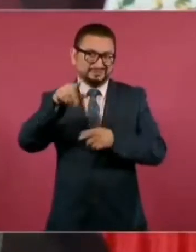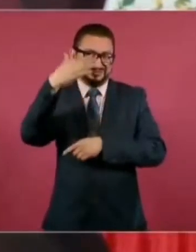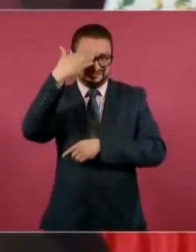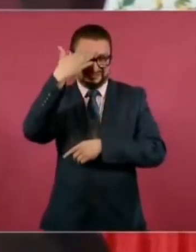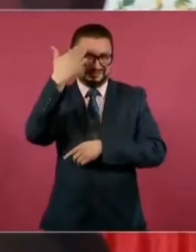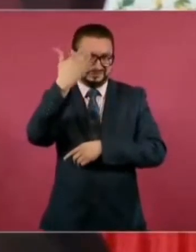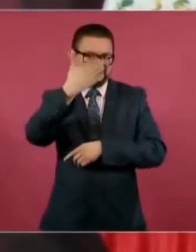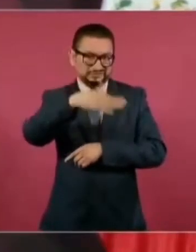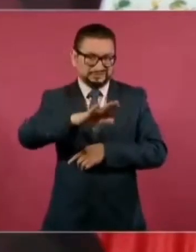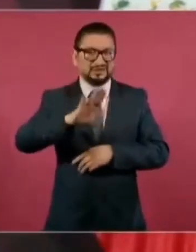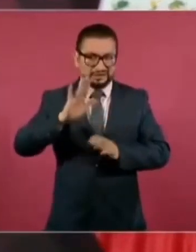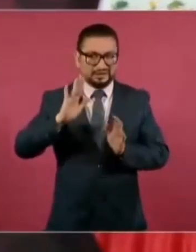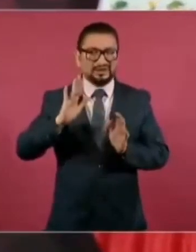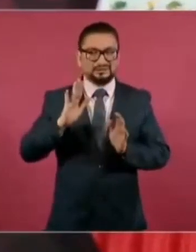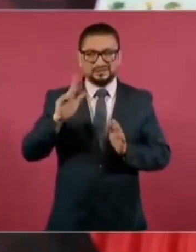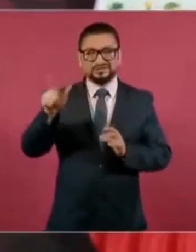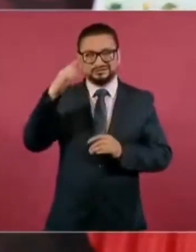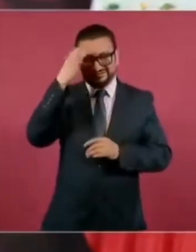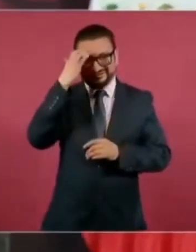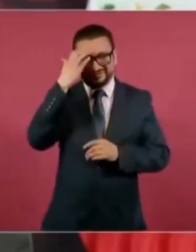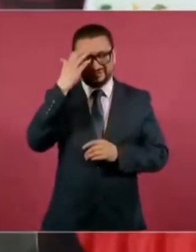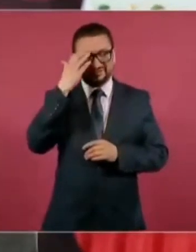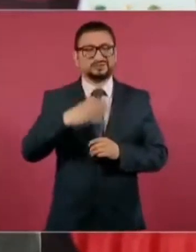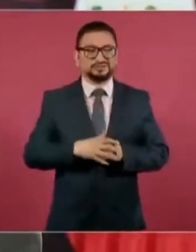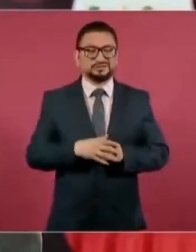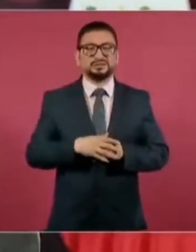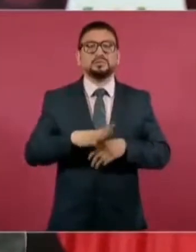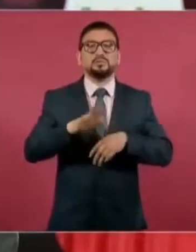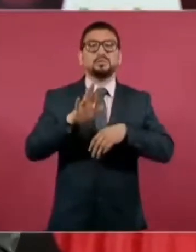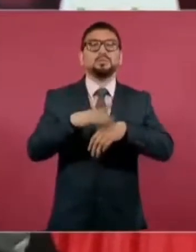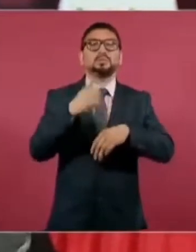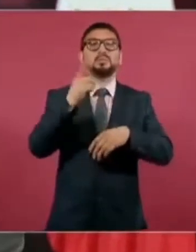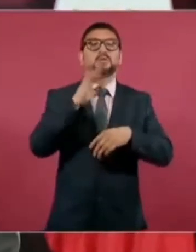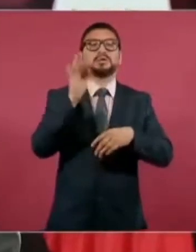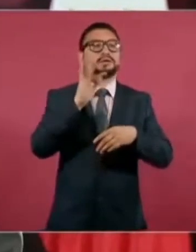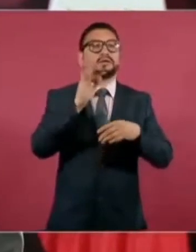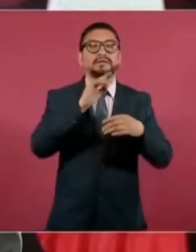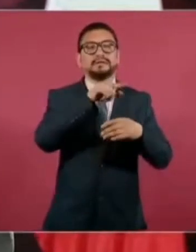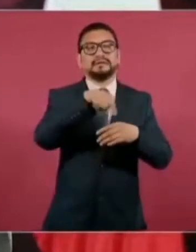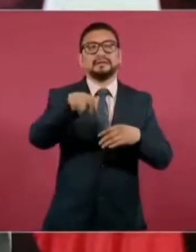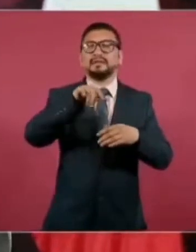se sepa para que no se vayan a llamar a engaño,